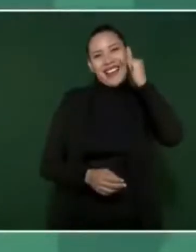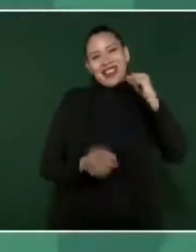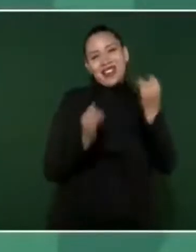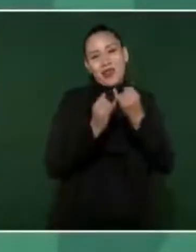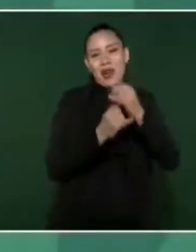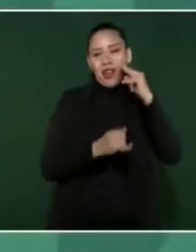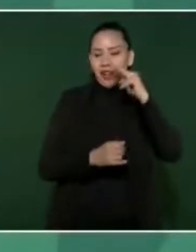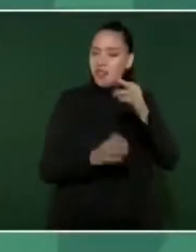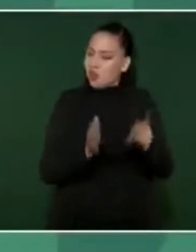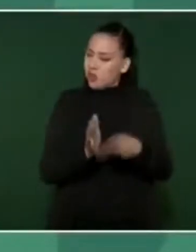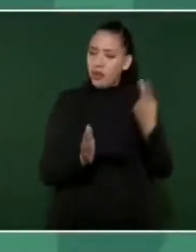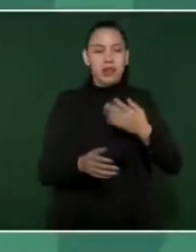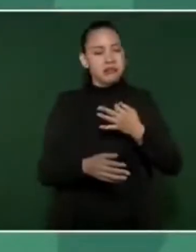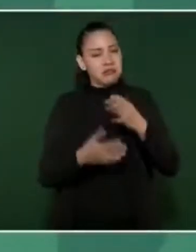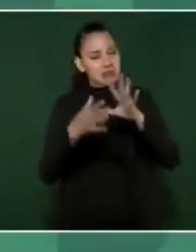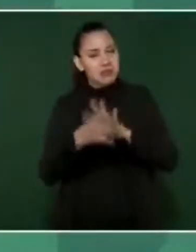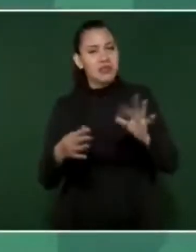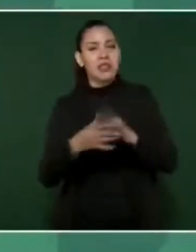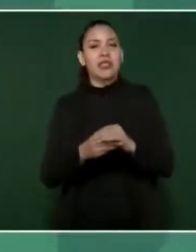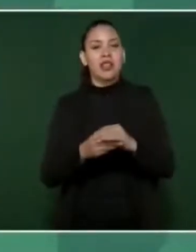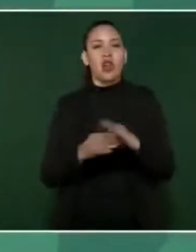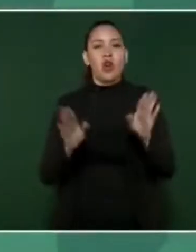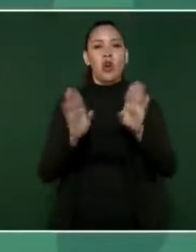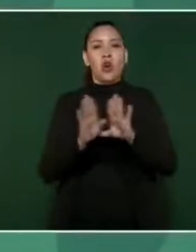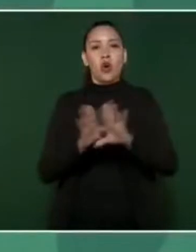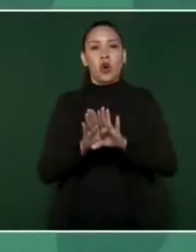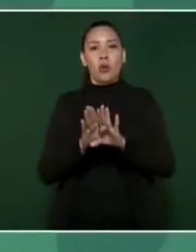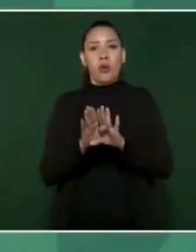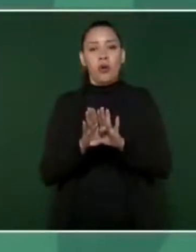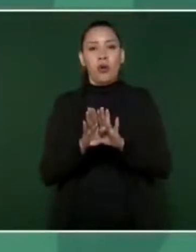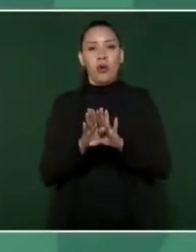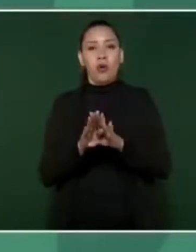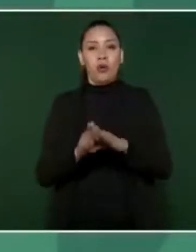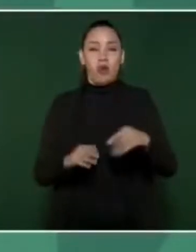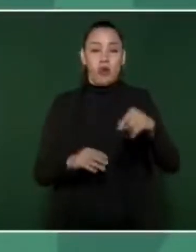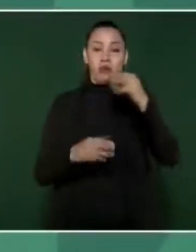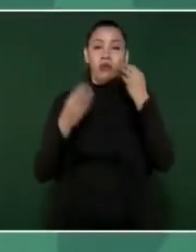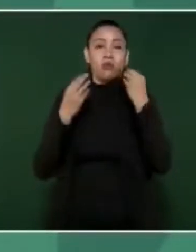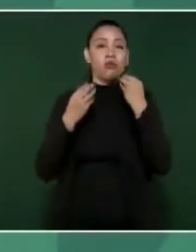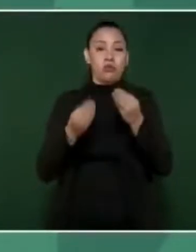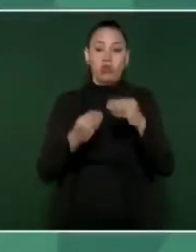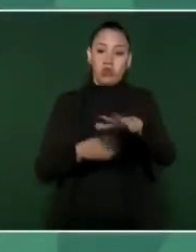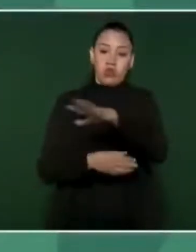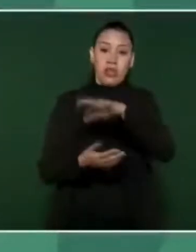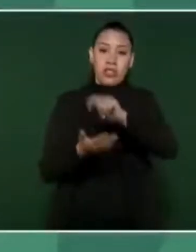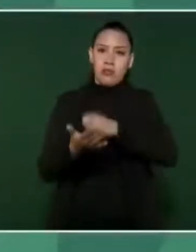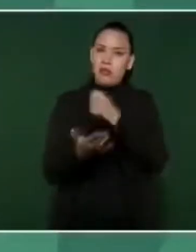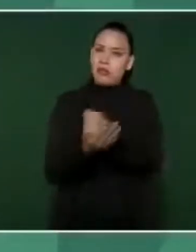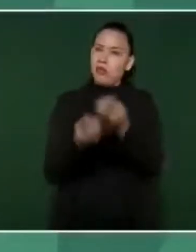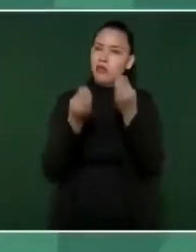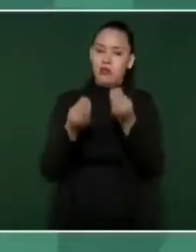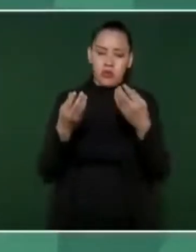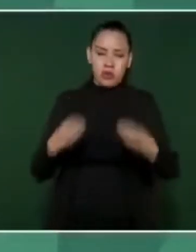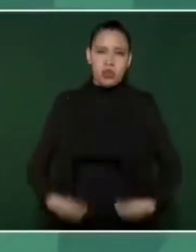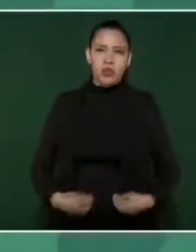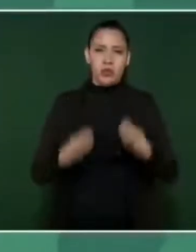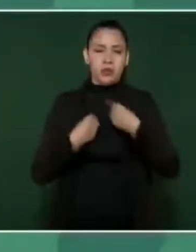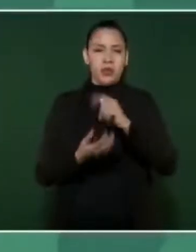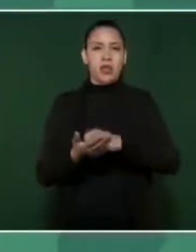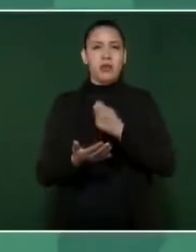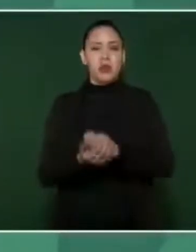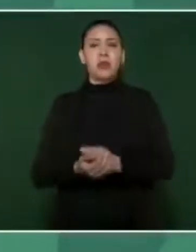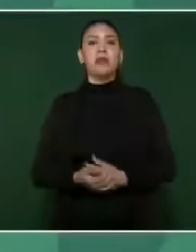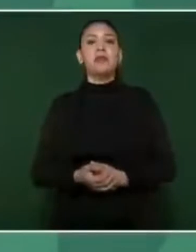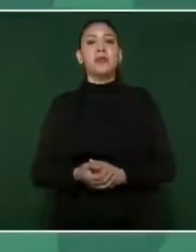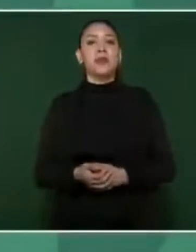repitiendo, que es mucho el pueblo de Tamaulipas. Y